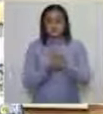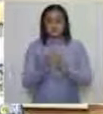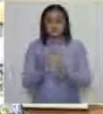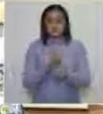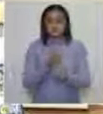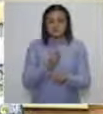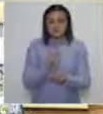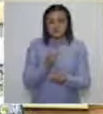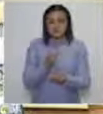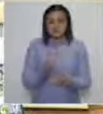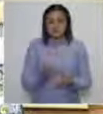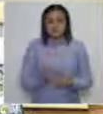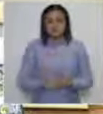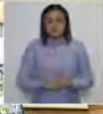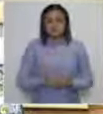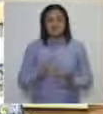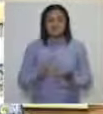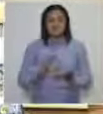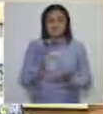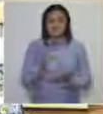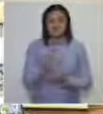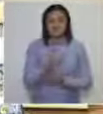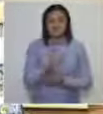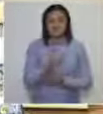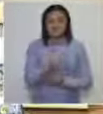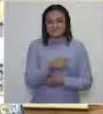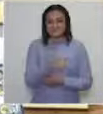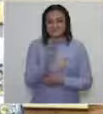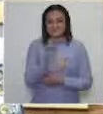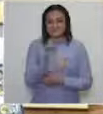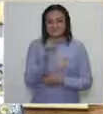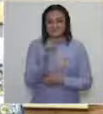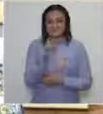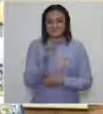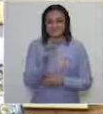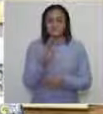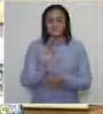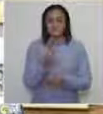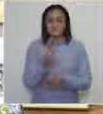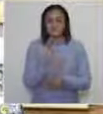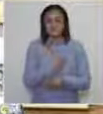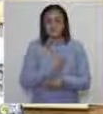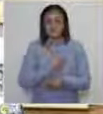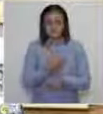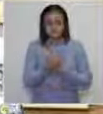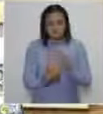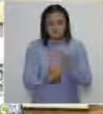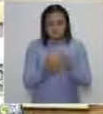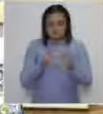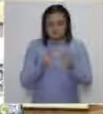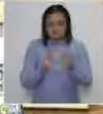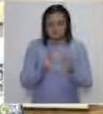de esta feria. Gracias, Eduardo, porque podemos trabajar juntos